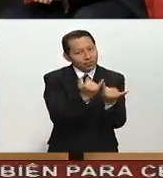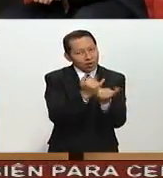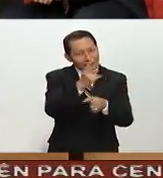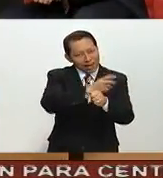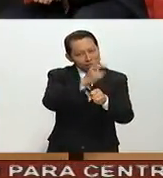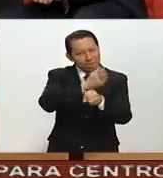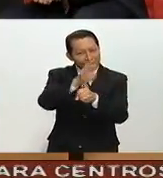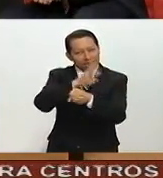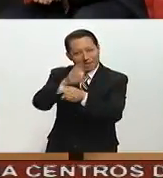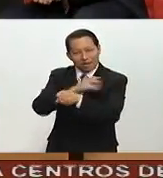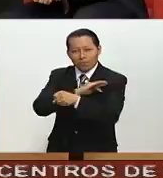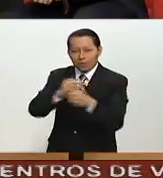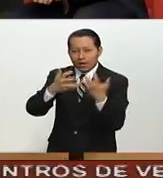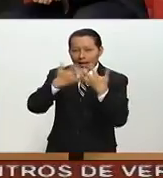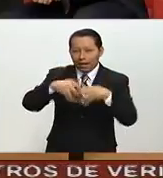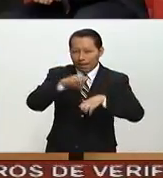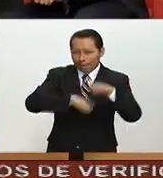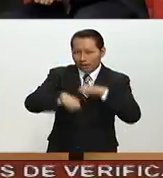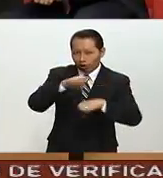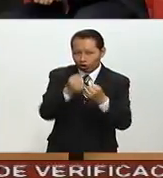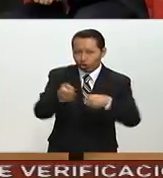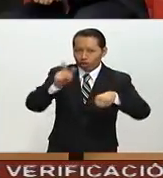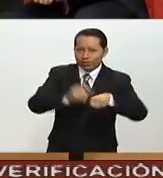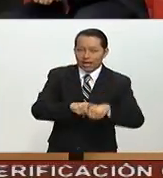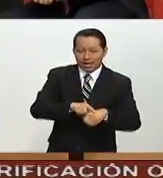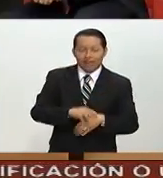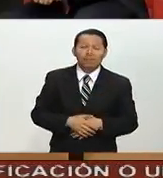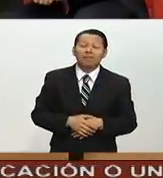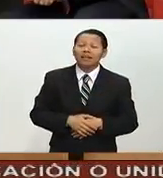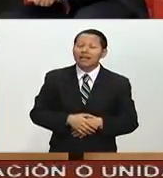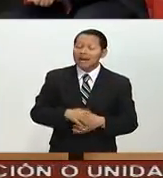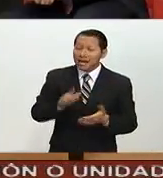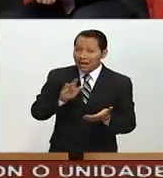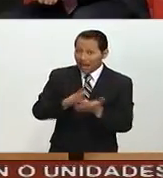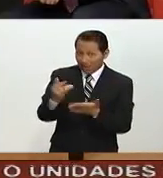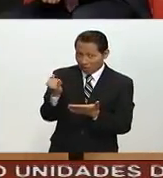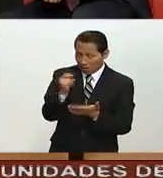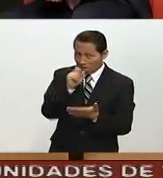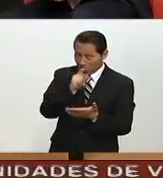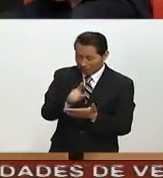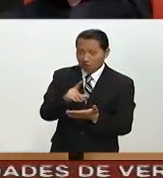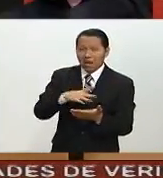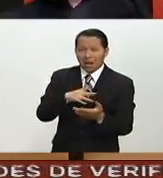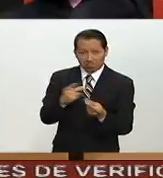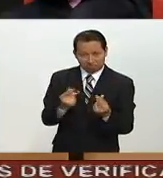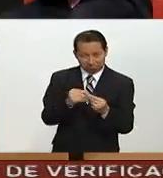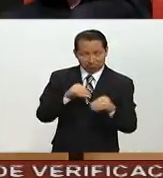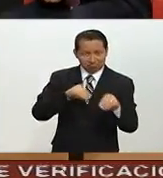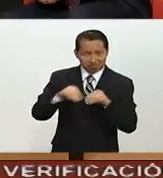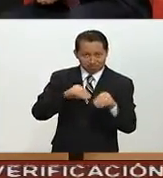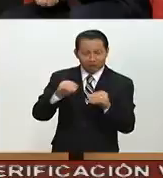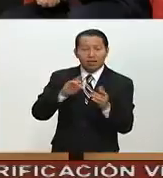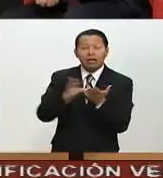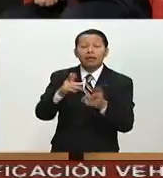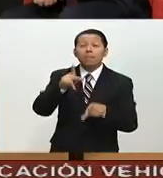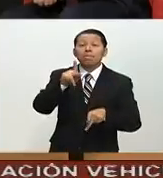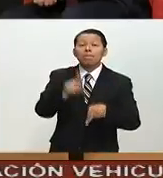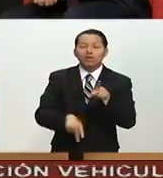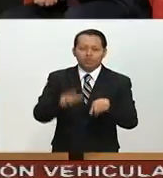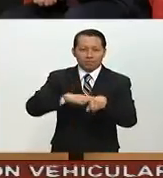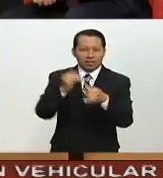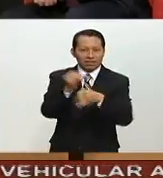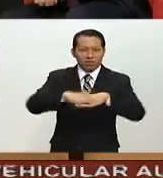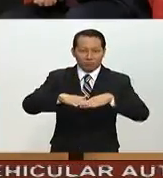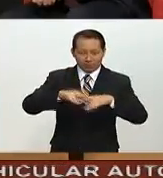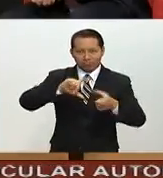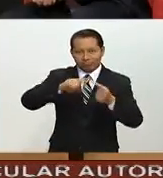todos a que se conviertan en emprendedores sociales. Gracias. Oye, gracias por tu entusiasmo, ¿eh? Sí. No, gracias a ustedes. Gracias. Vamos a una pausa, regresamos. Más información,